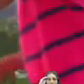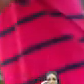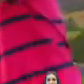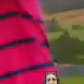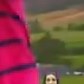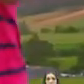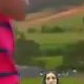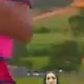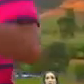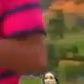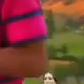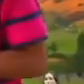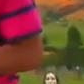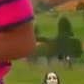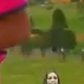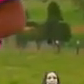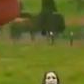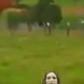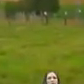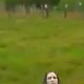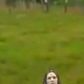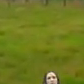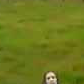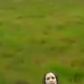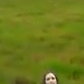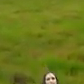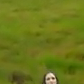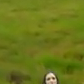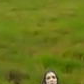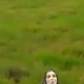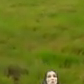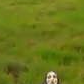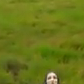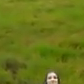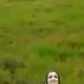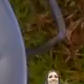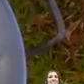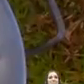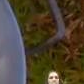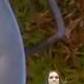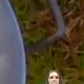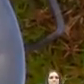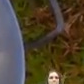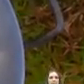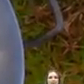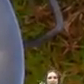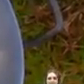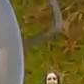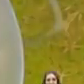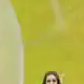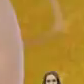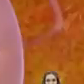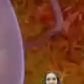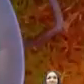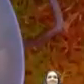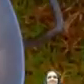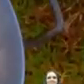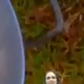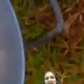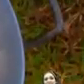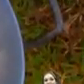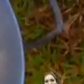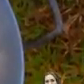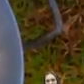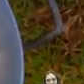insumos. El gremio manifestó que esta situación podría aumentar nuevamente los precios de la leche y de sus derivados, especialmente en el queso,